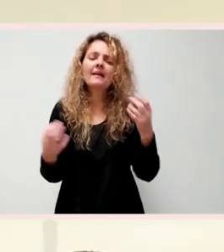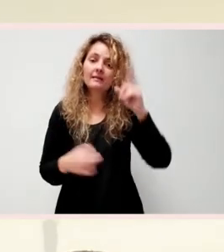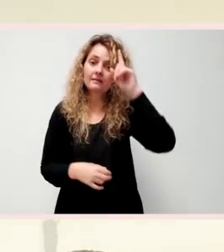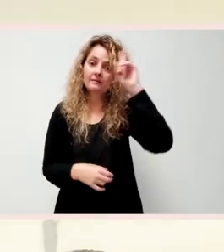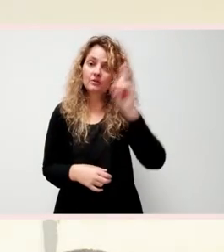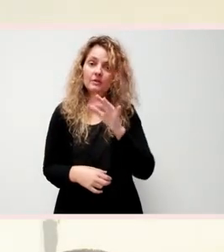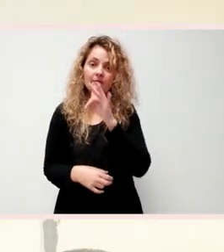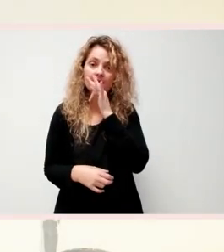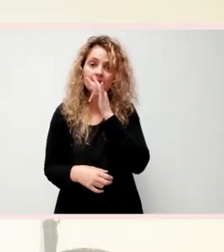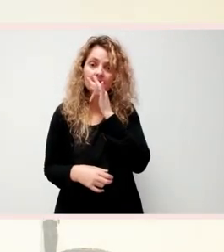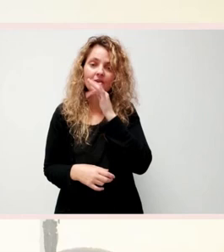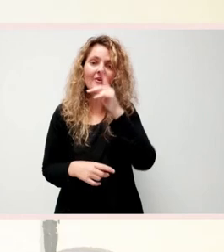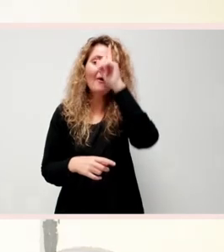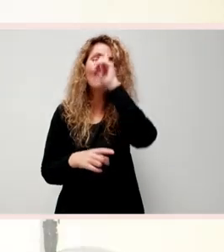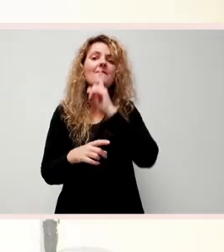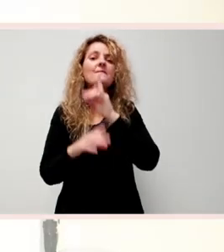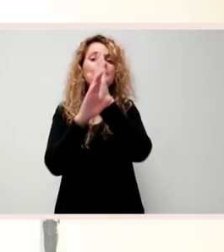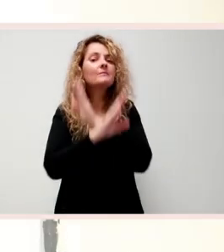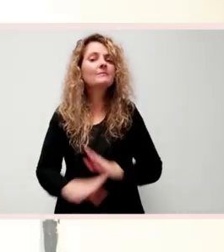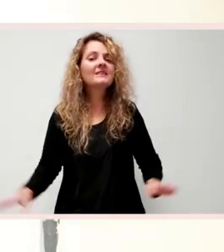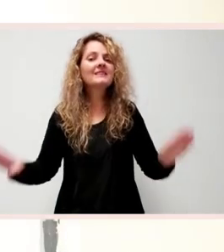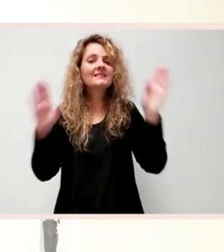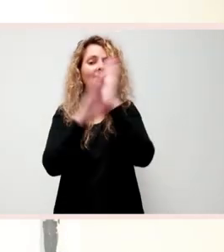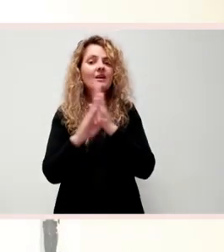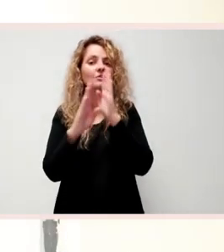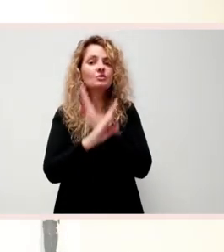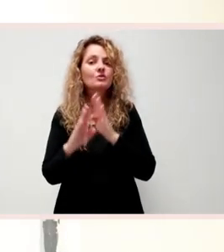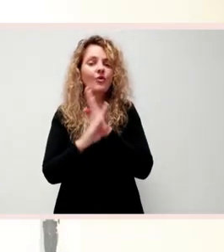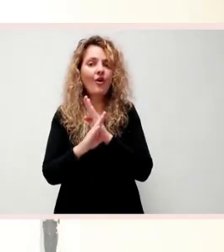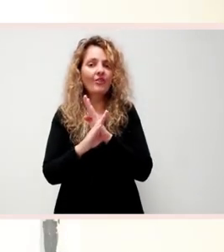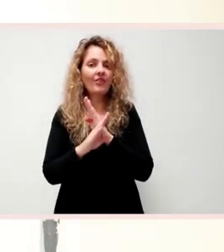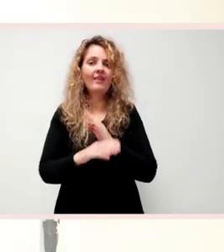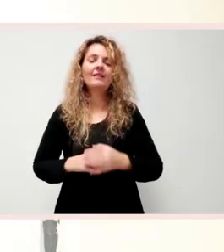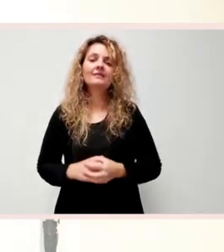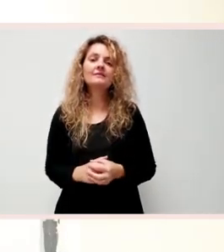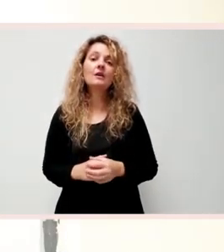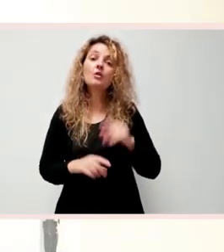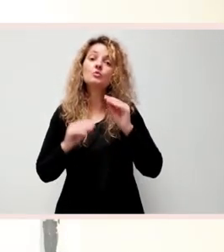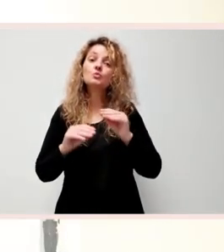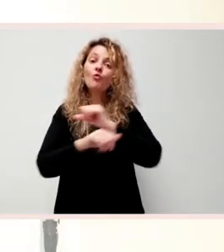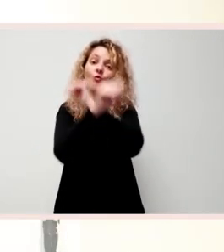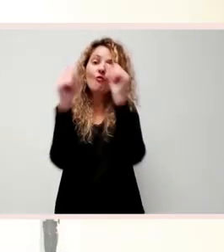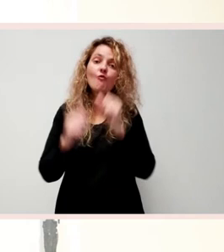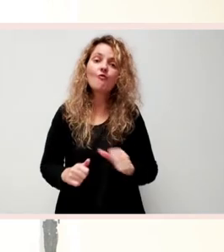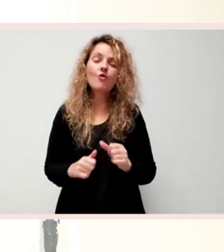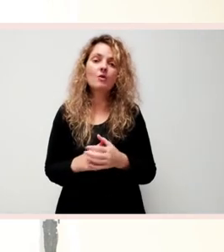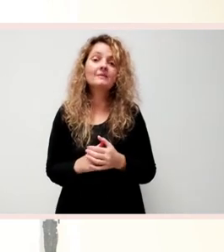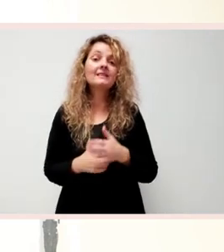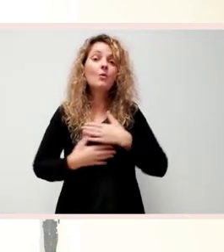de elementos, do misterio que nos agachan nas súas formas,